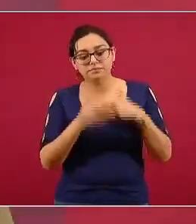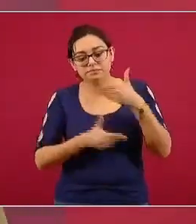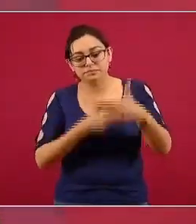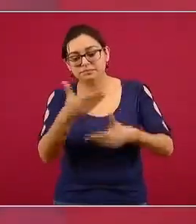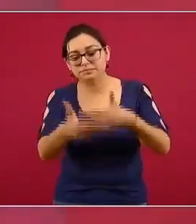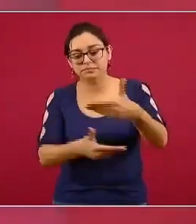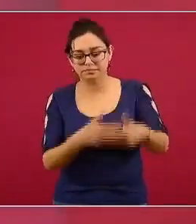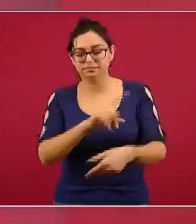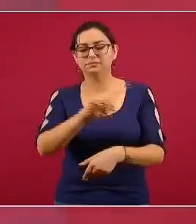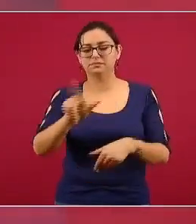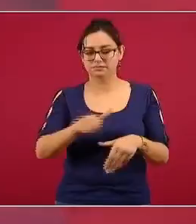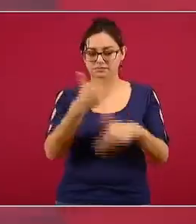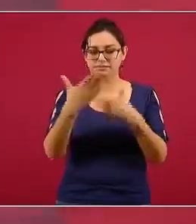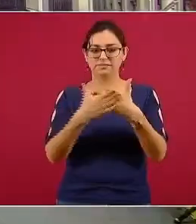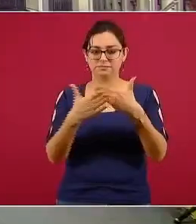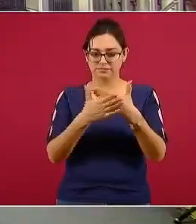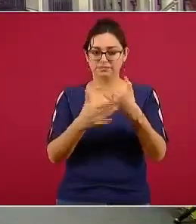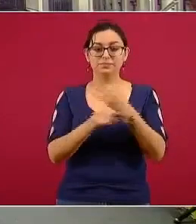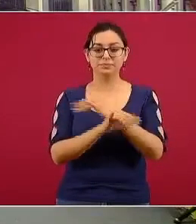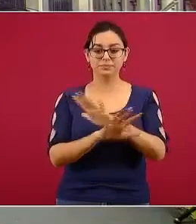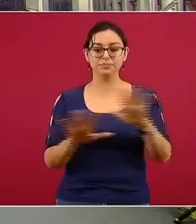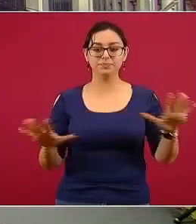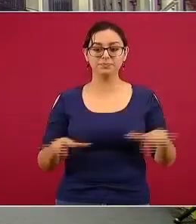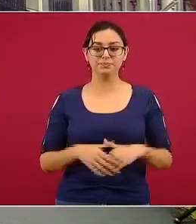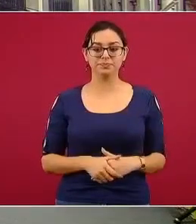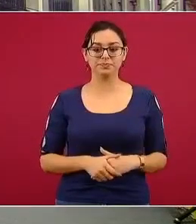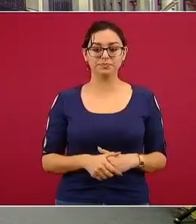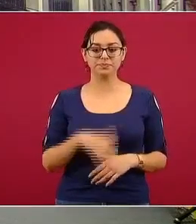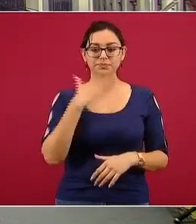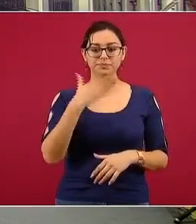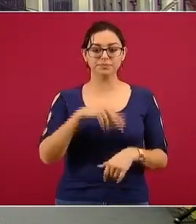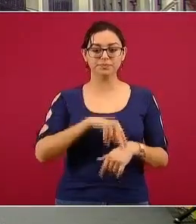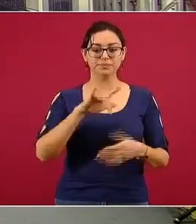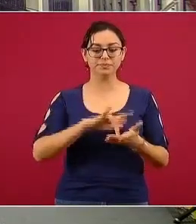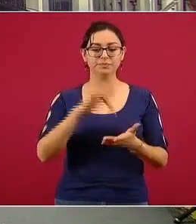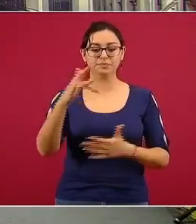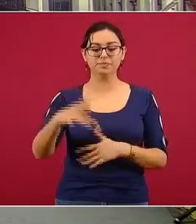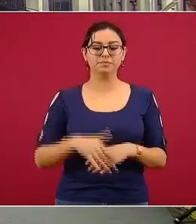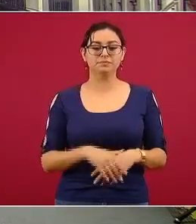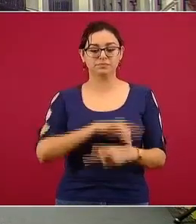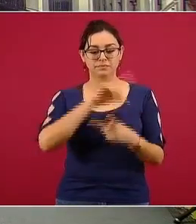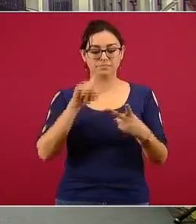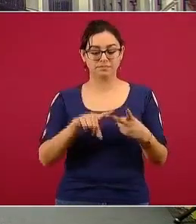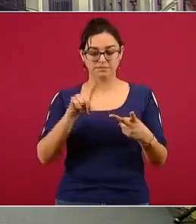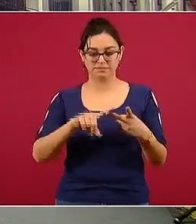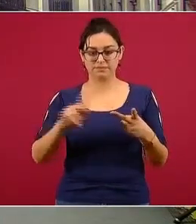de manera final, ¿no? Muy bien, doctor, gracias. Y mi segunda pregunta,